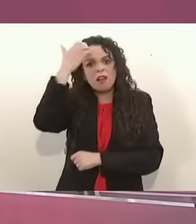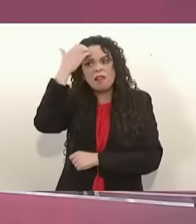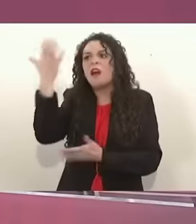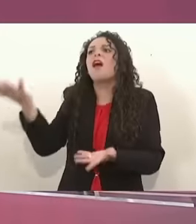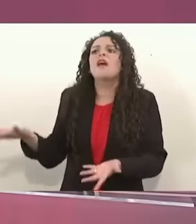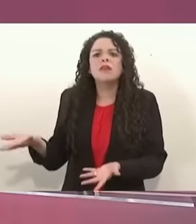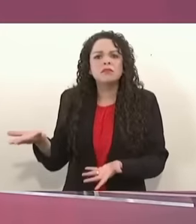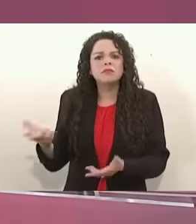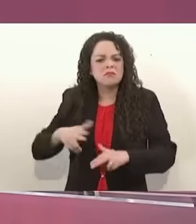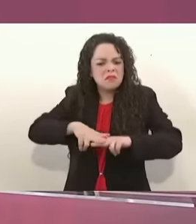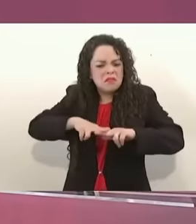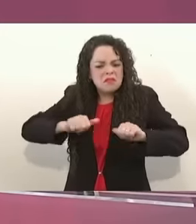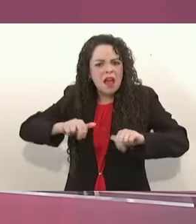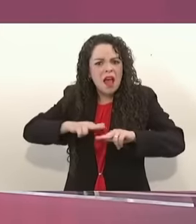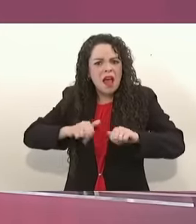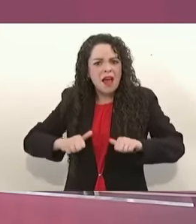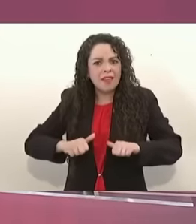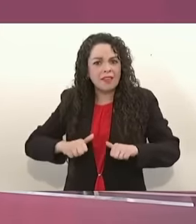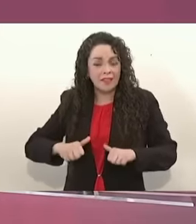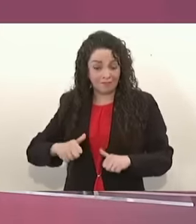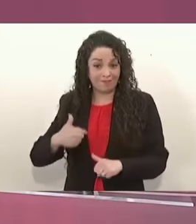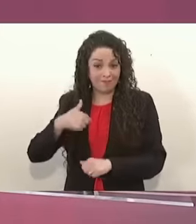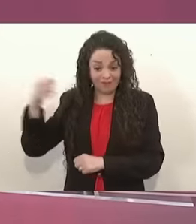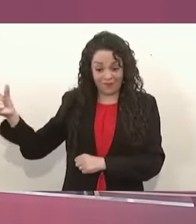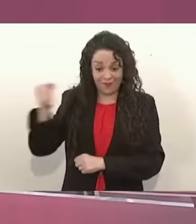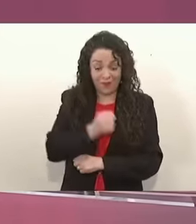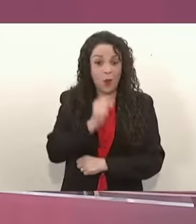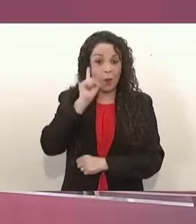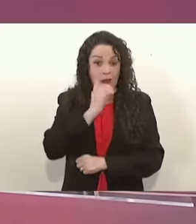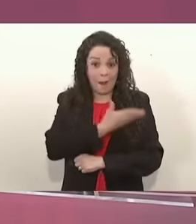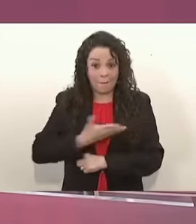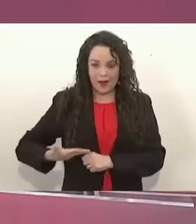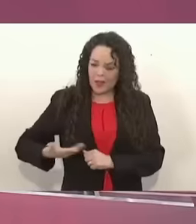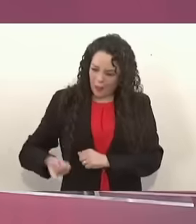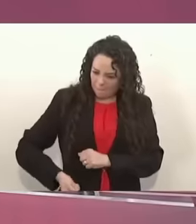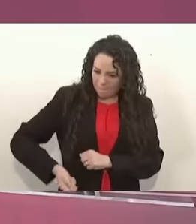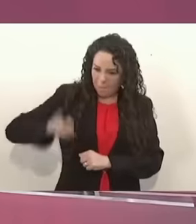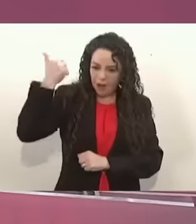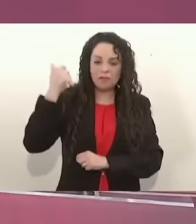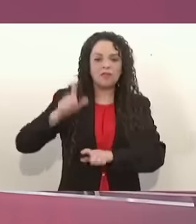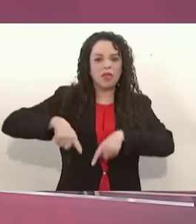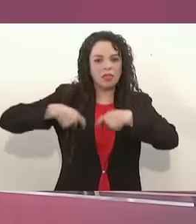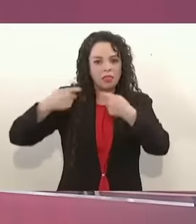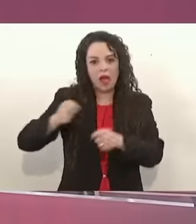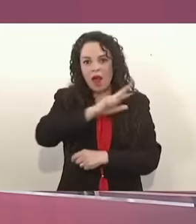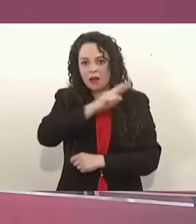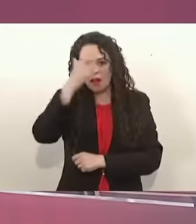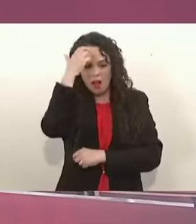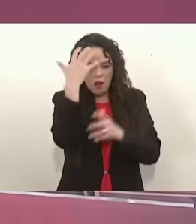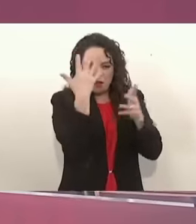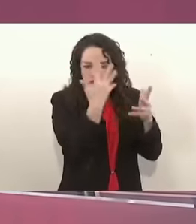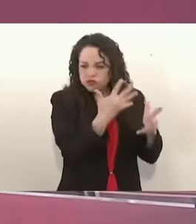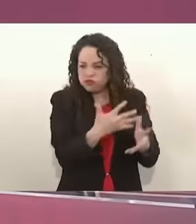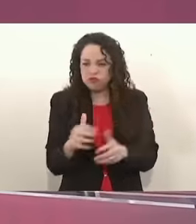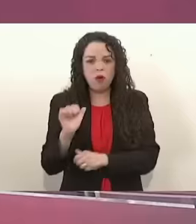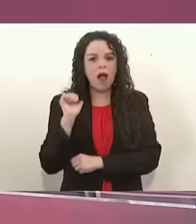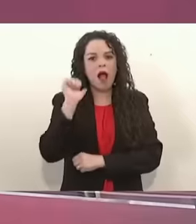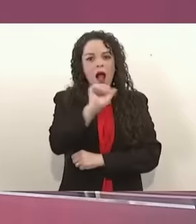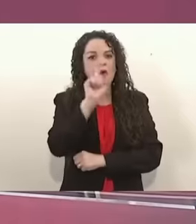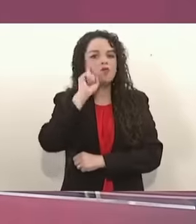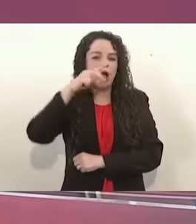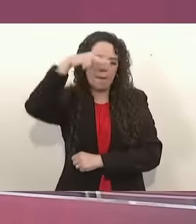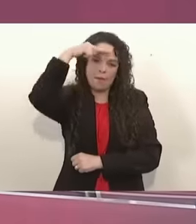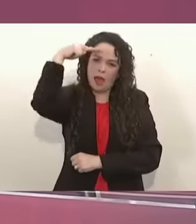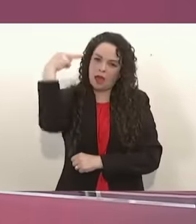Pues como va a llegar una mujer presidenta por primera vez, vamos a reconocer el trabajo de las mujeres